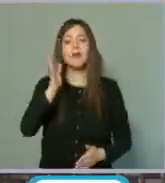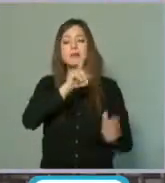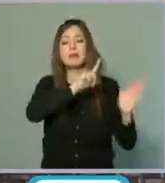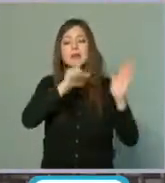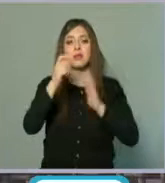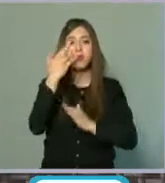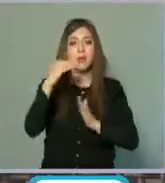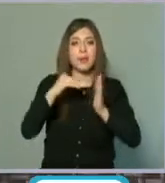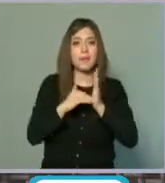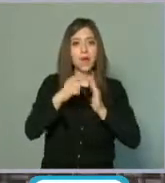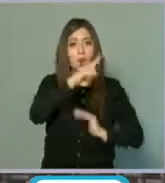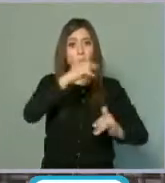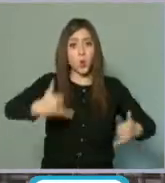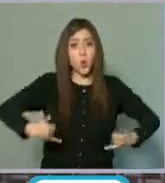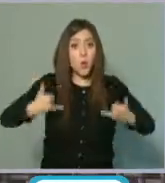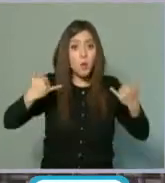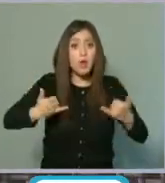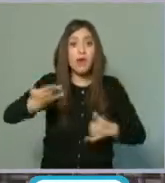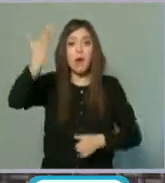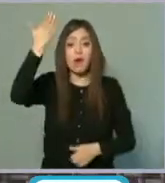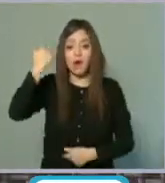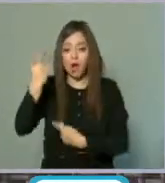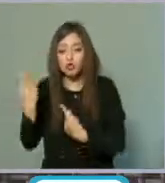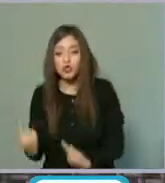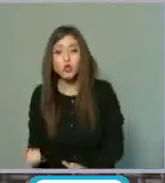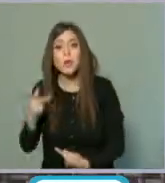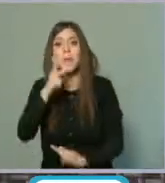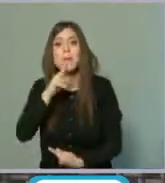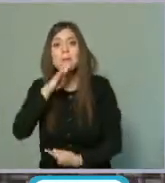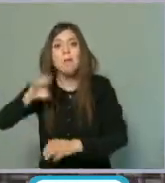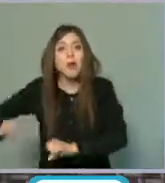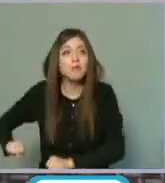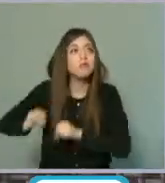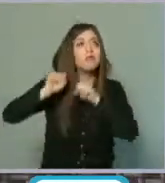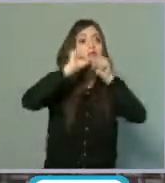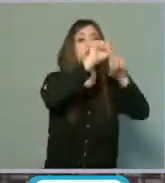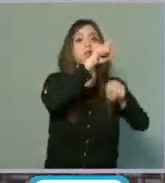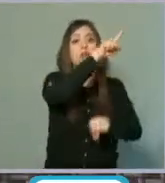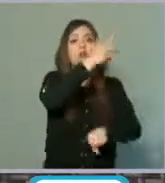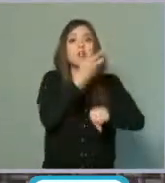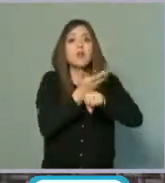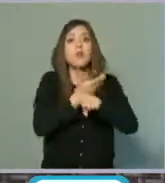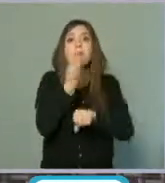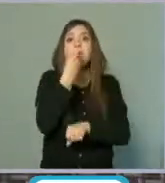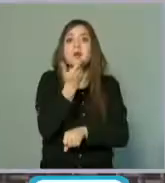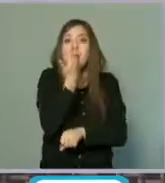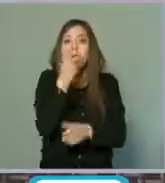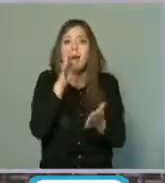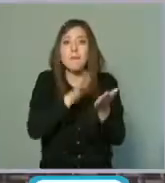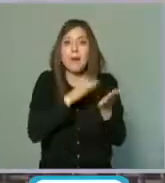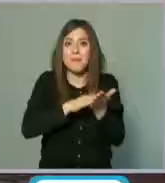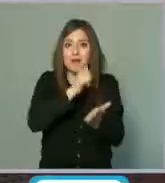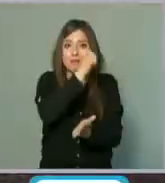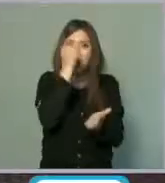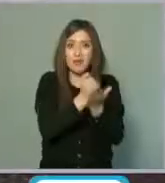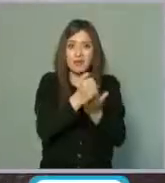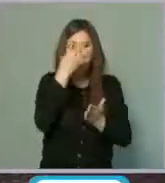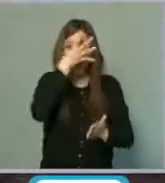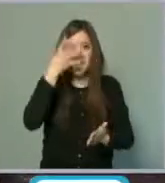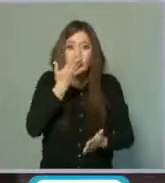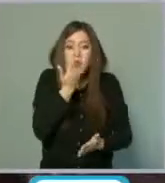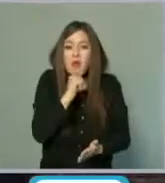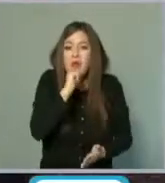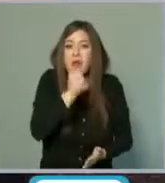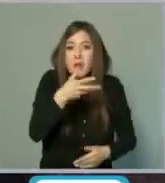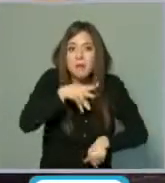750,000 jóvenes que llegaron de manera indocumentada a Estados Unidos y que gracias a este programa pueden tener cierto estatus legal dentro